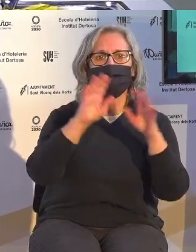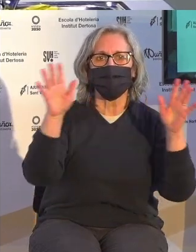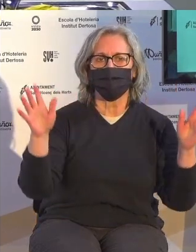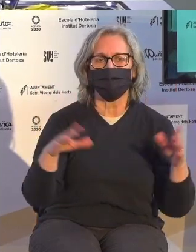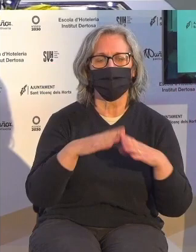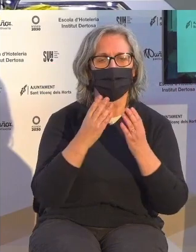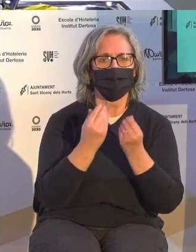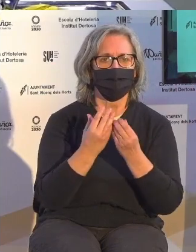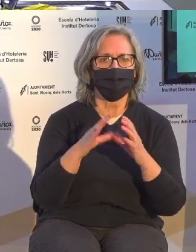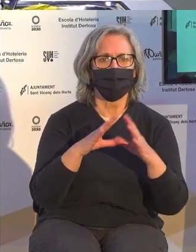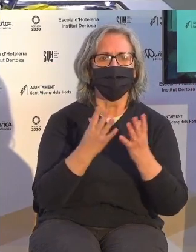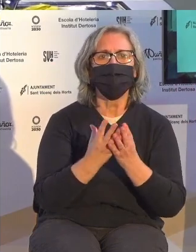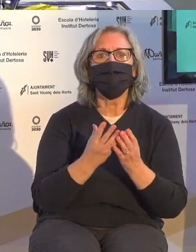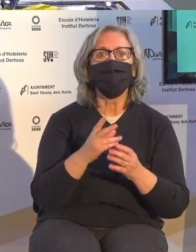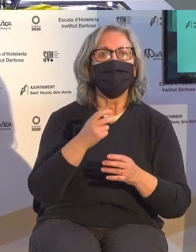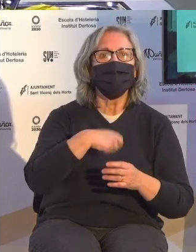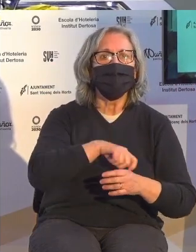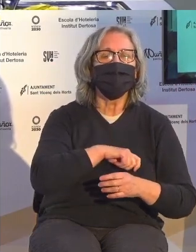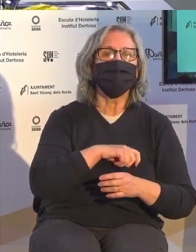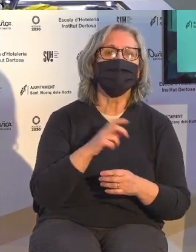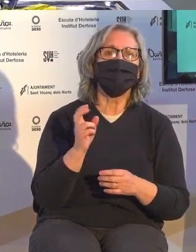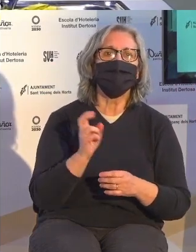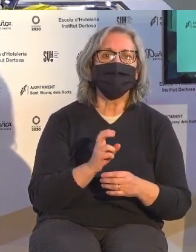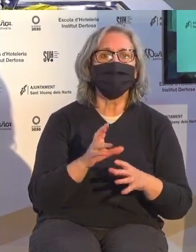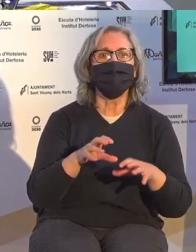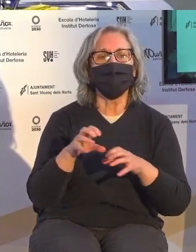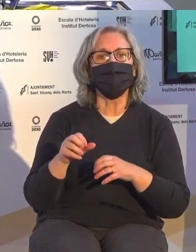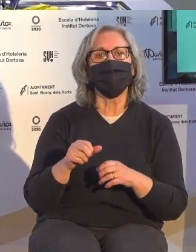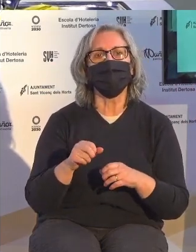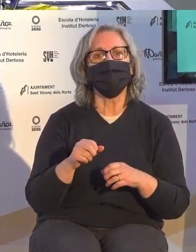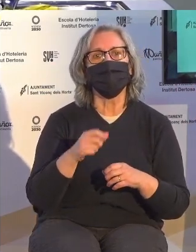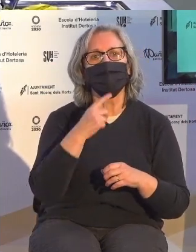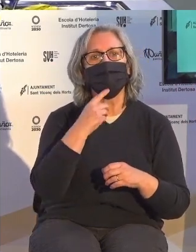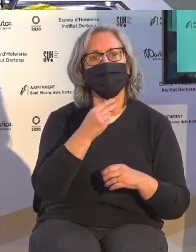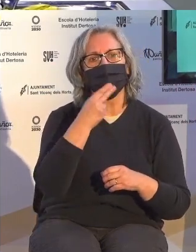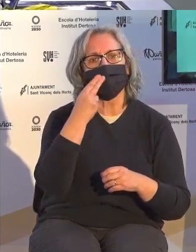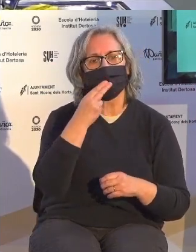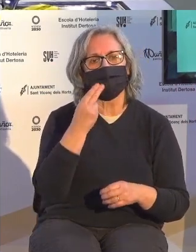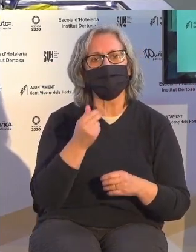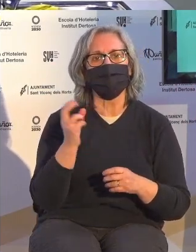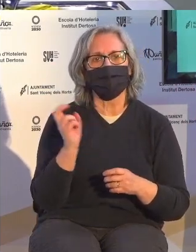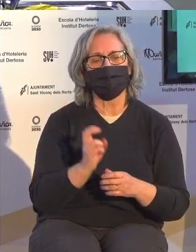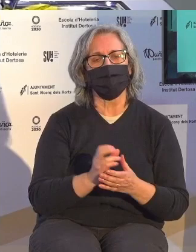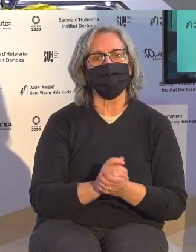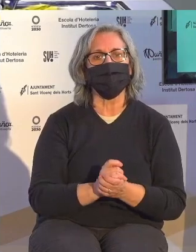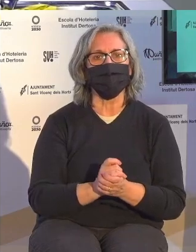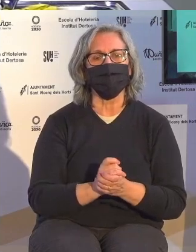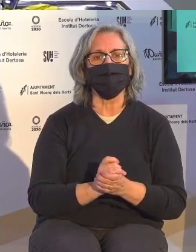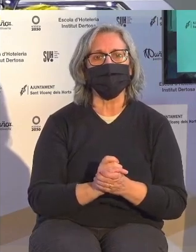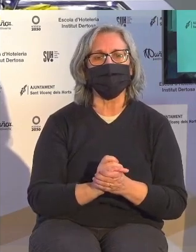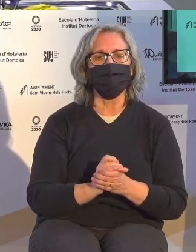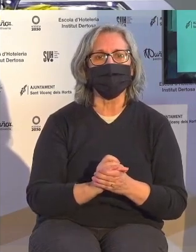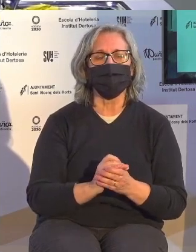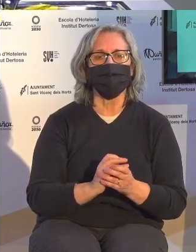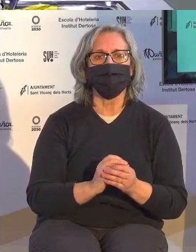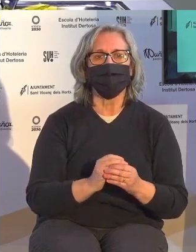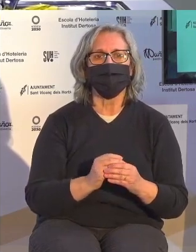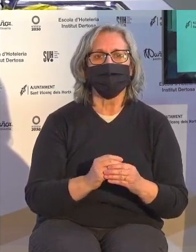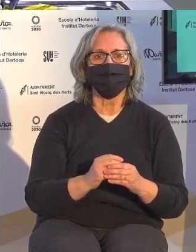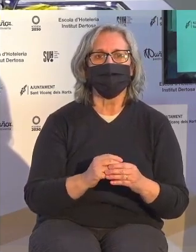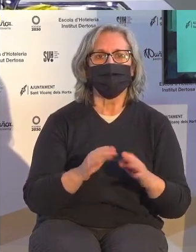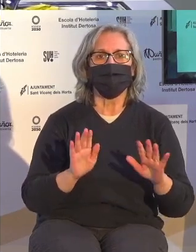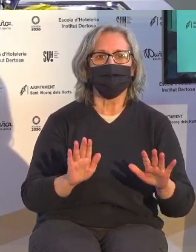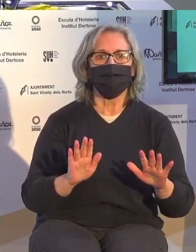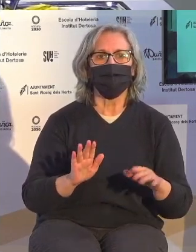españa para mirarlos siempre hay cosas nuevas para aprender pero yo creo